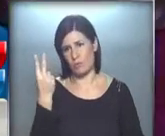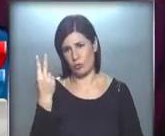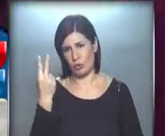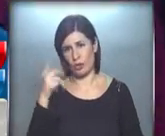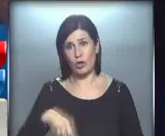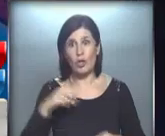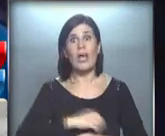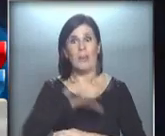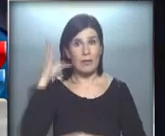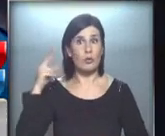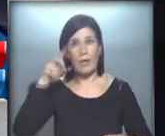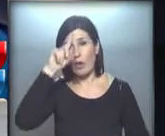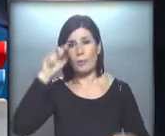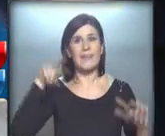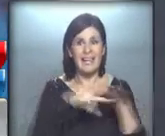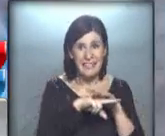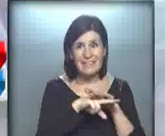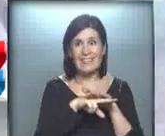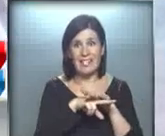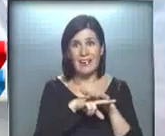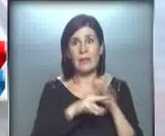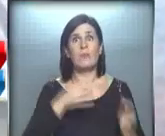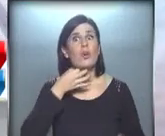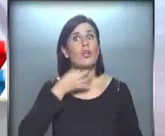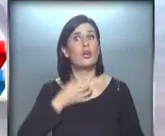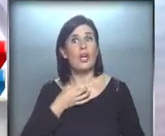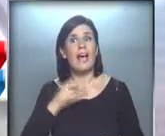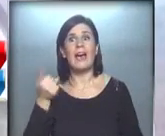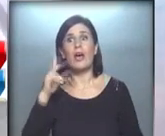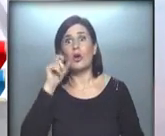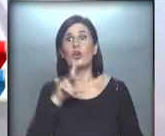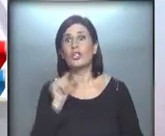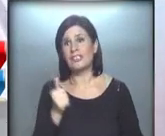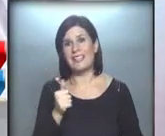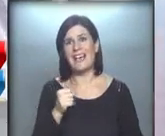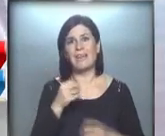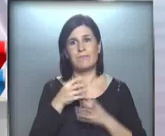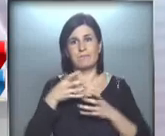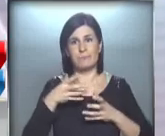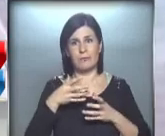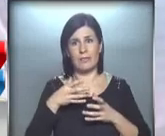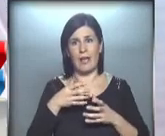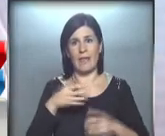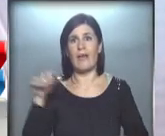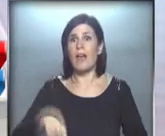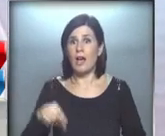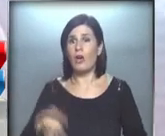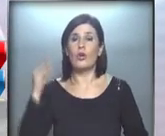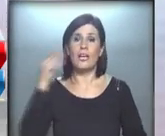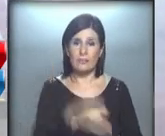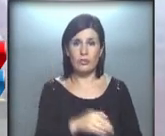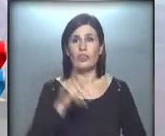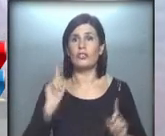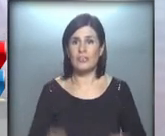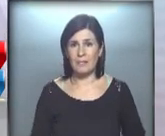a este hospital por un aneurisma, a este sanatorio, por un aneurisma de aorta tal como señalábamos anteriormente. Acaba de ingresar también al